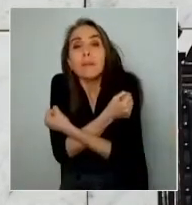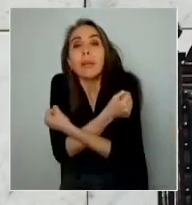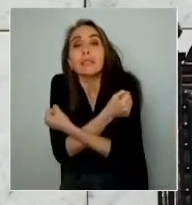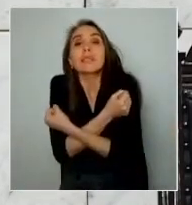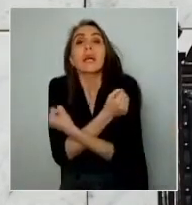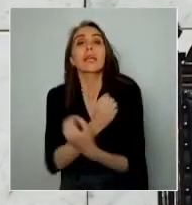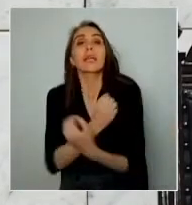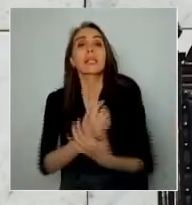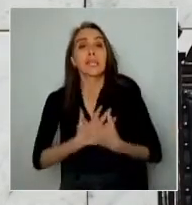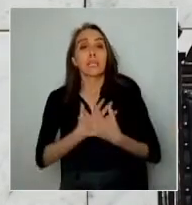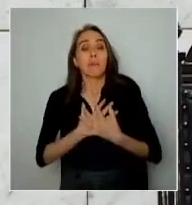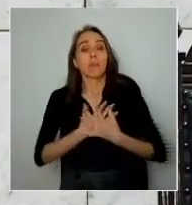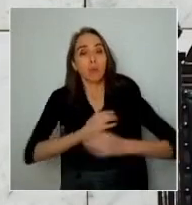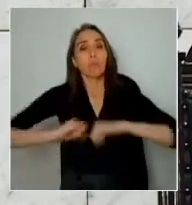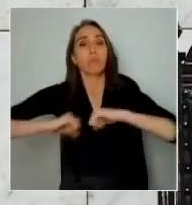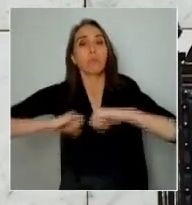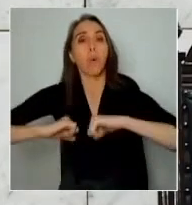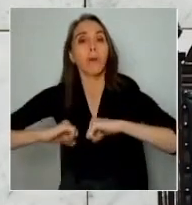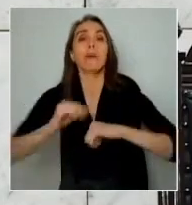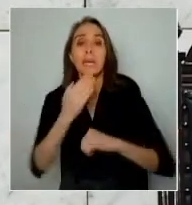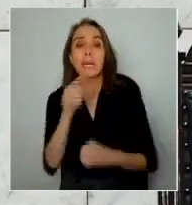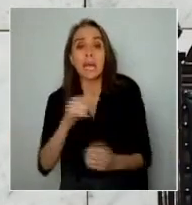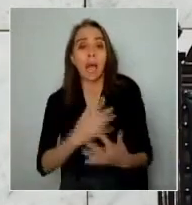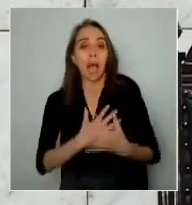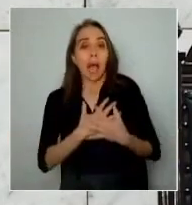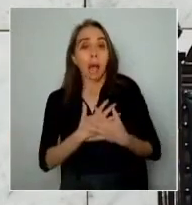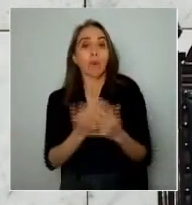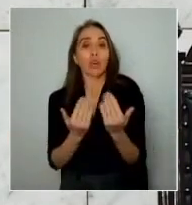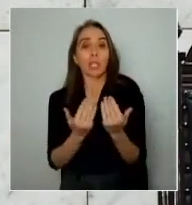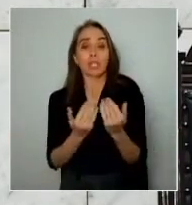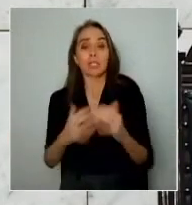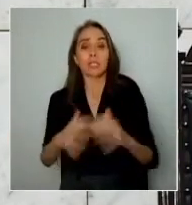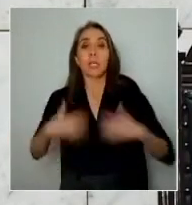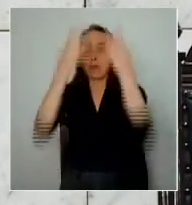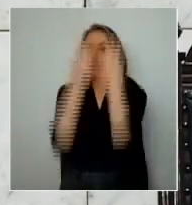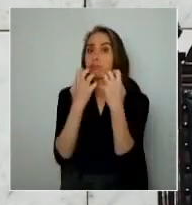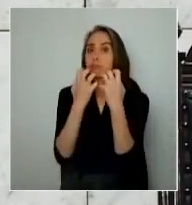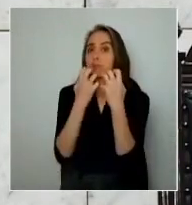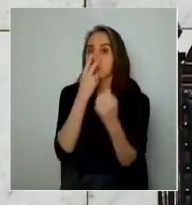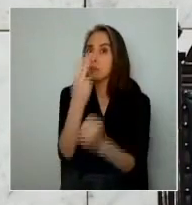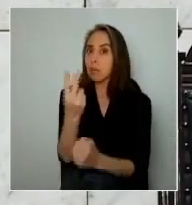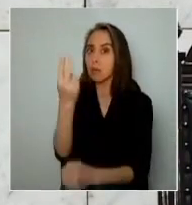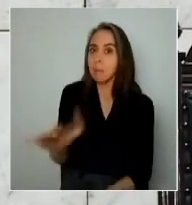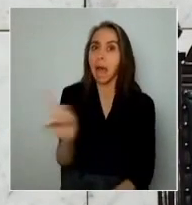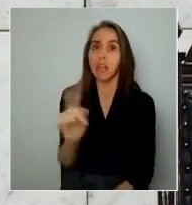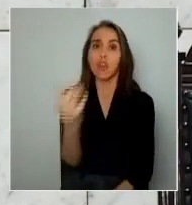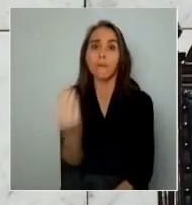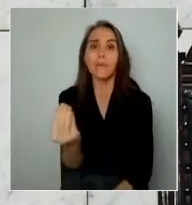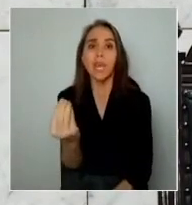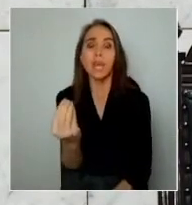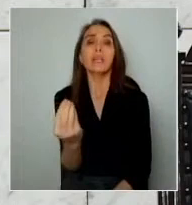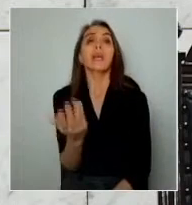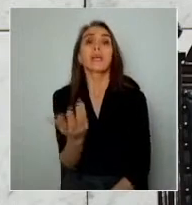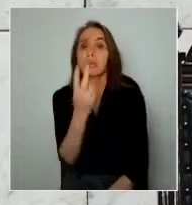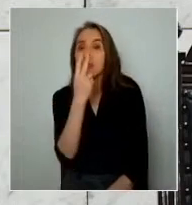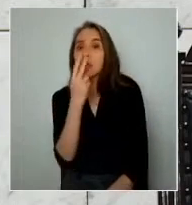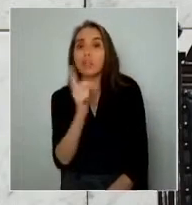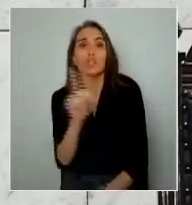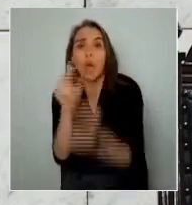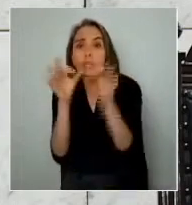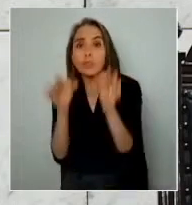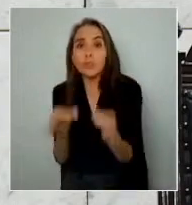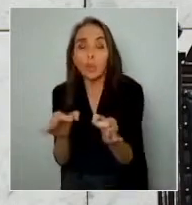ese amor que precisa de indignación frente a lo que no está bien frente a lo que no es justo